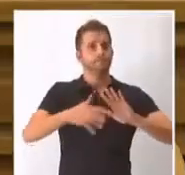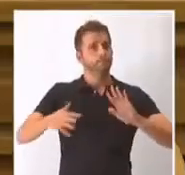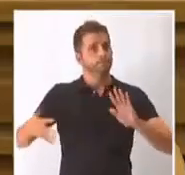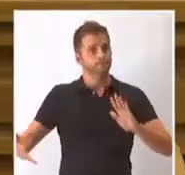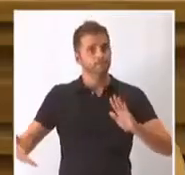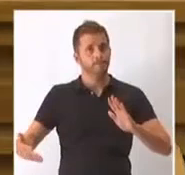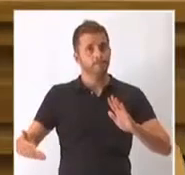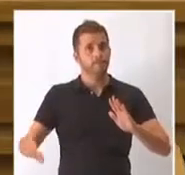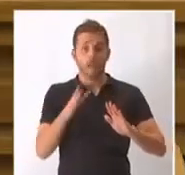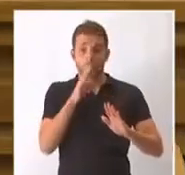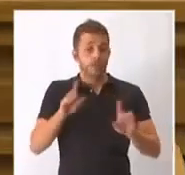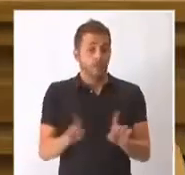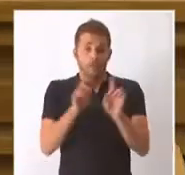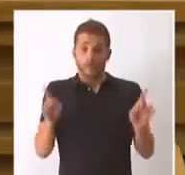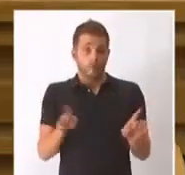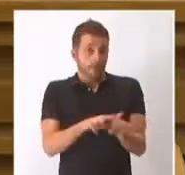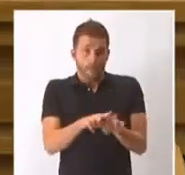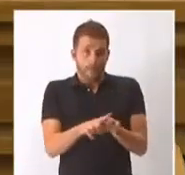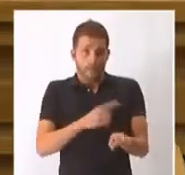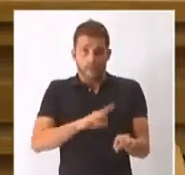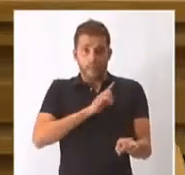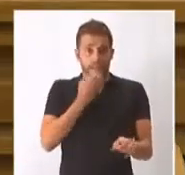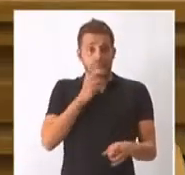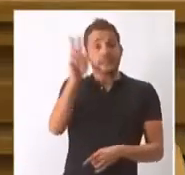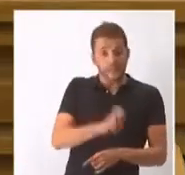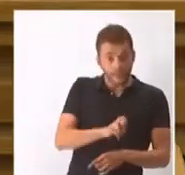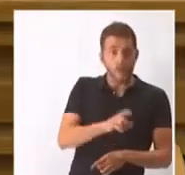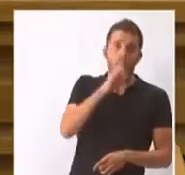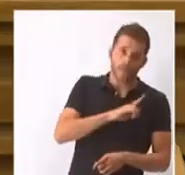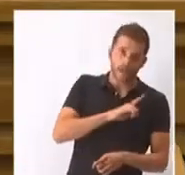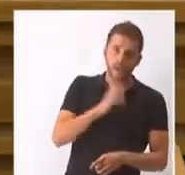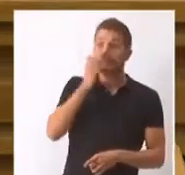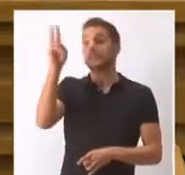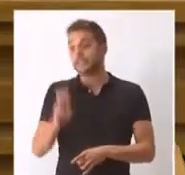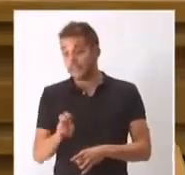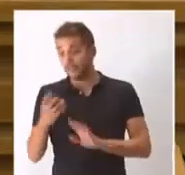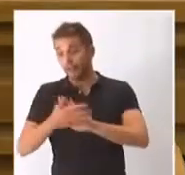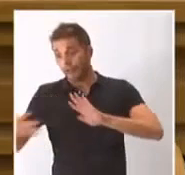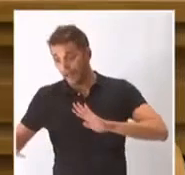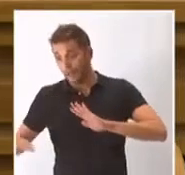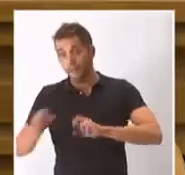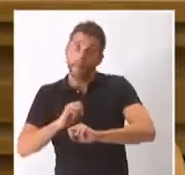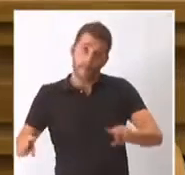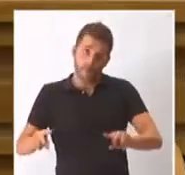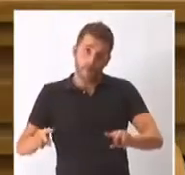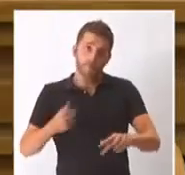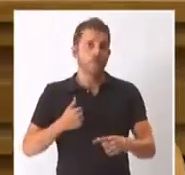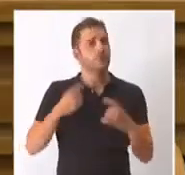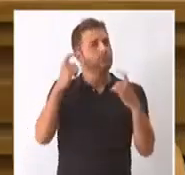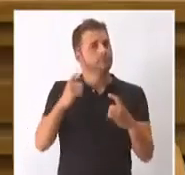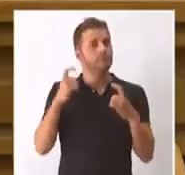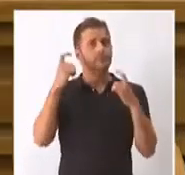porque me da igual que me critiquen sino si no subo mal si subo invirtiendo peor si he intentado